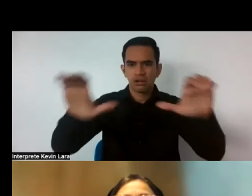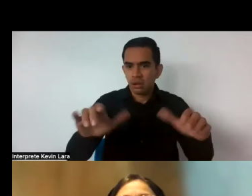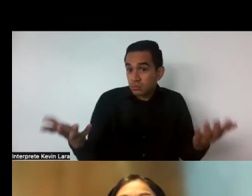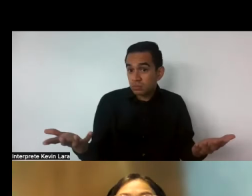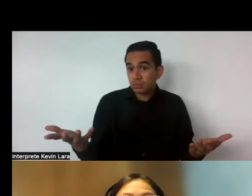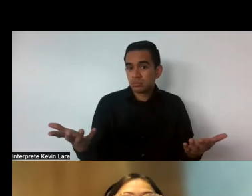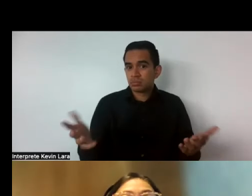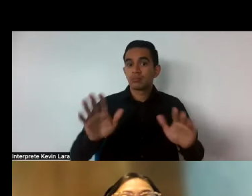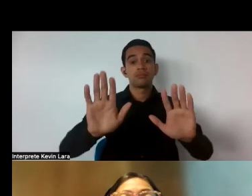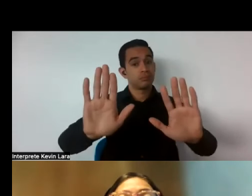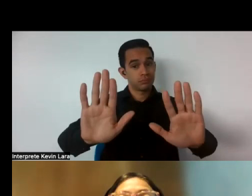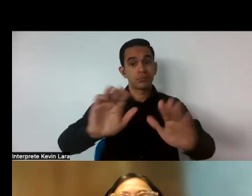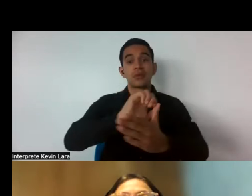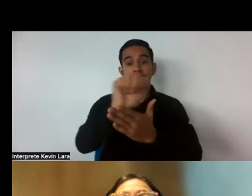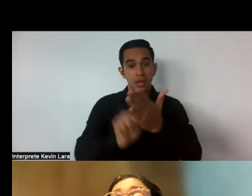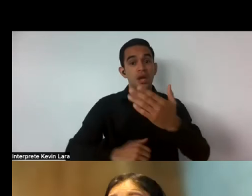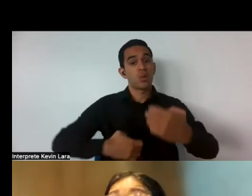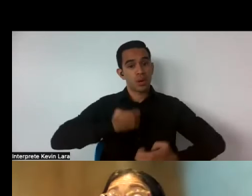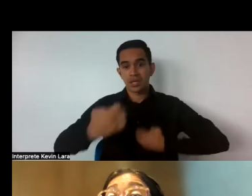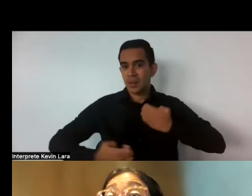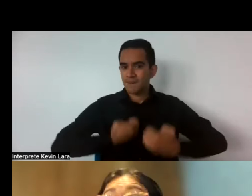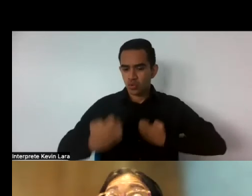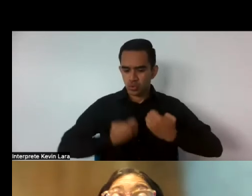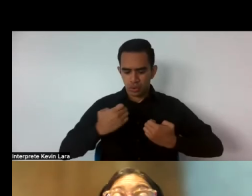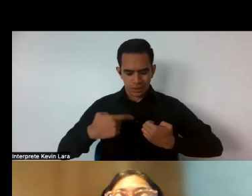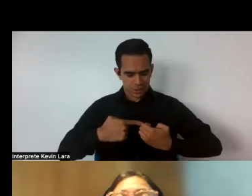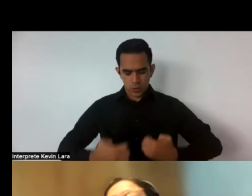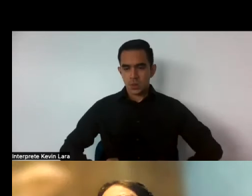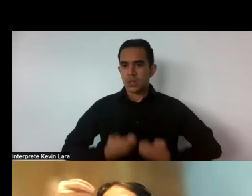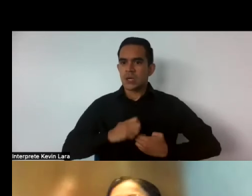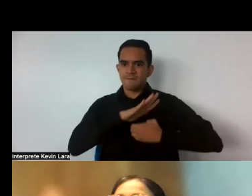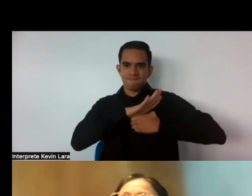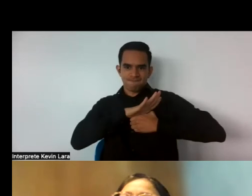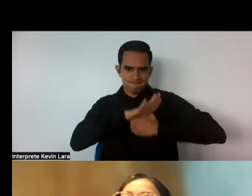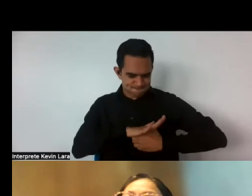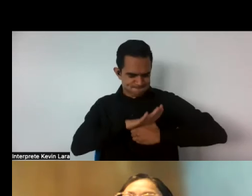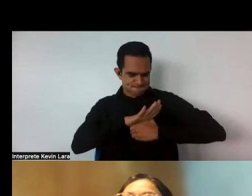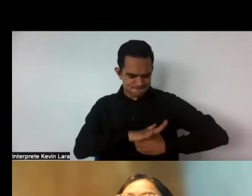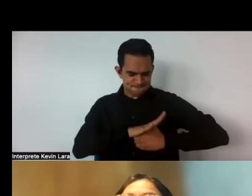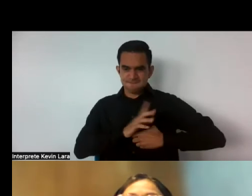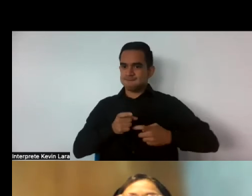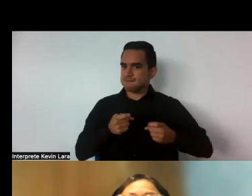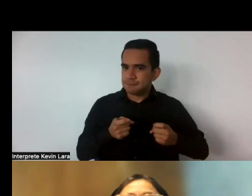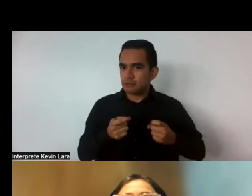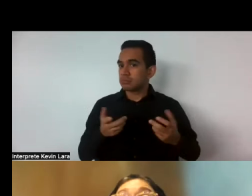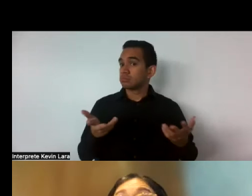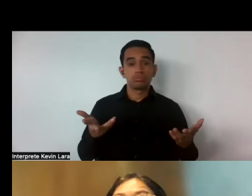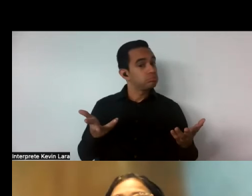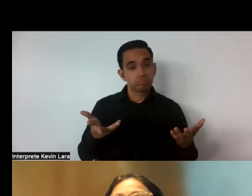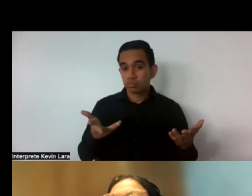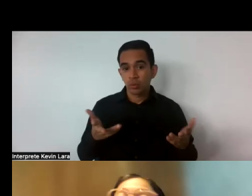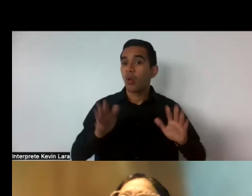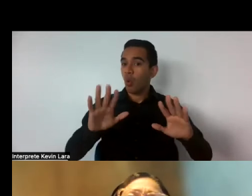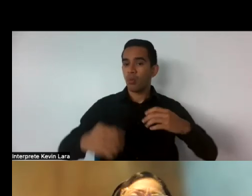sentirlas? O inclusive que las emociones evitan que pensemos de manera racional.